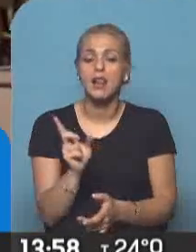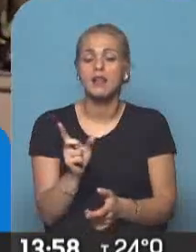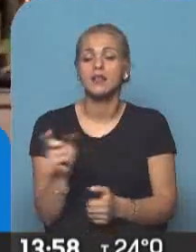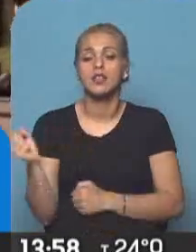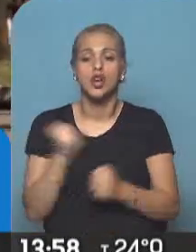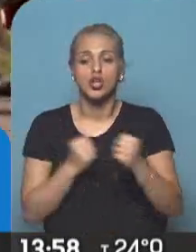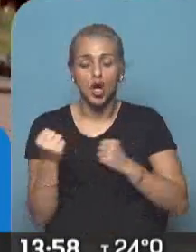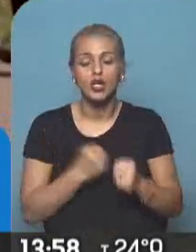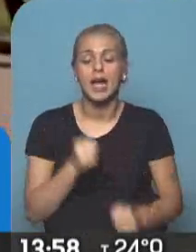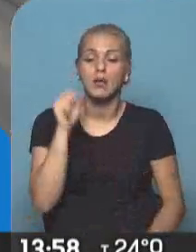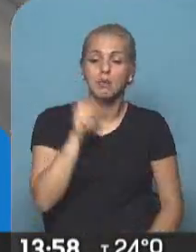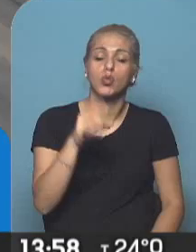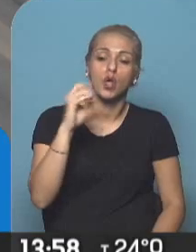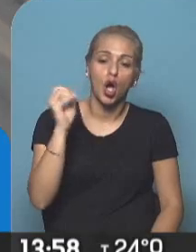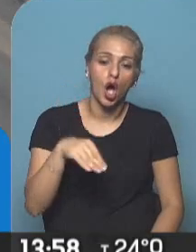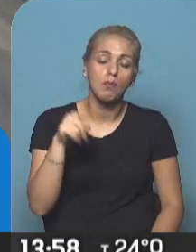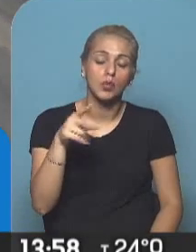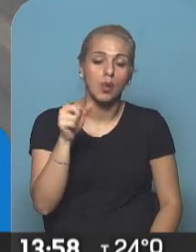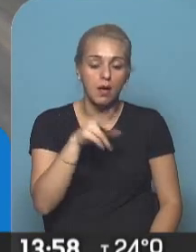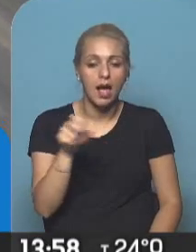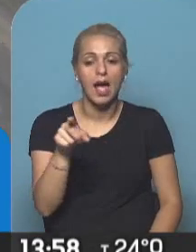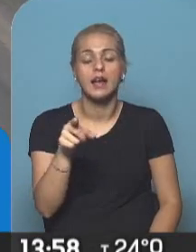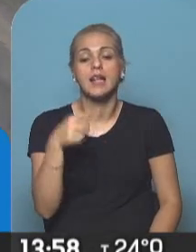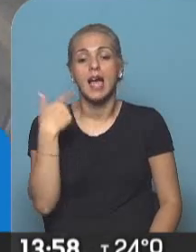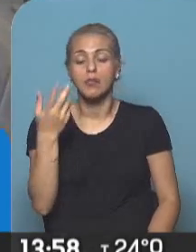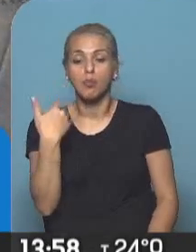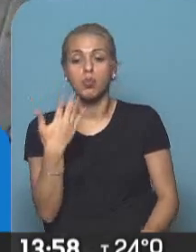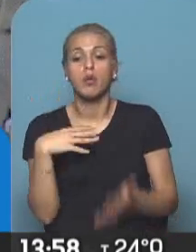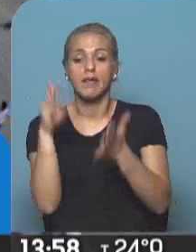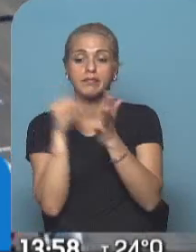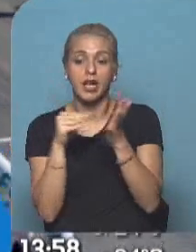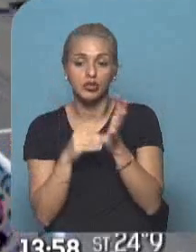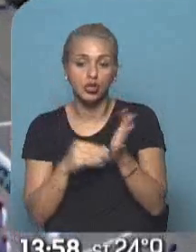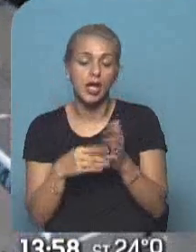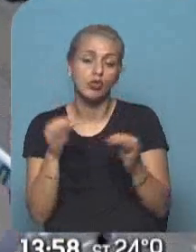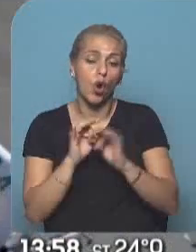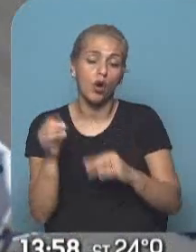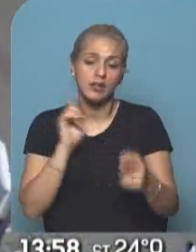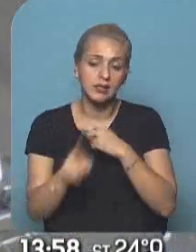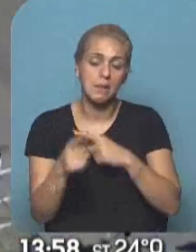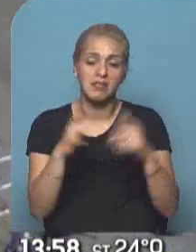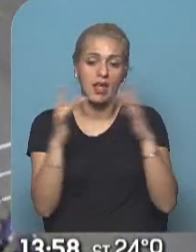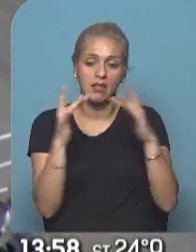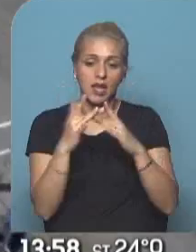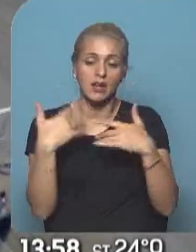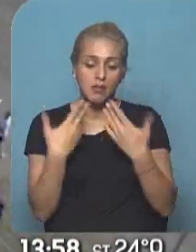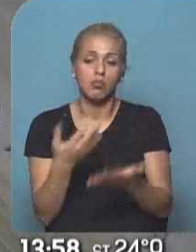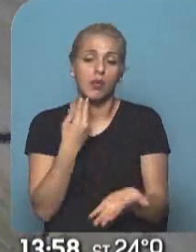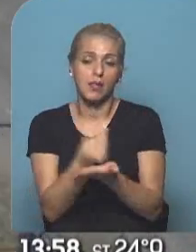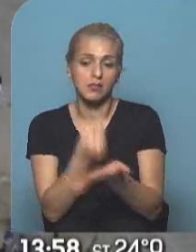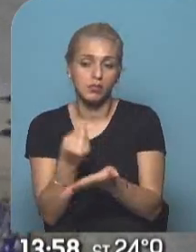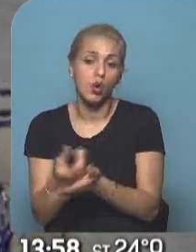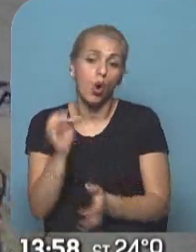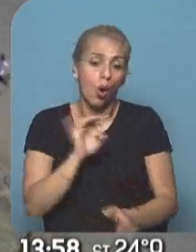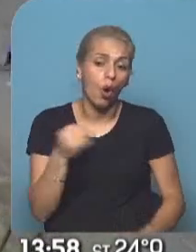punto unlam punto dedo puntuar ahí se pueden anotar directamente por internet y pueden participar y si no